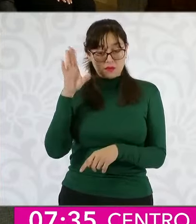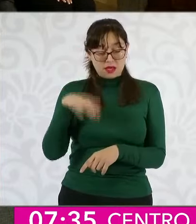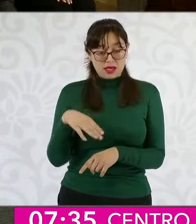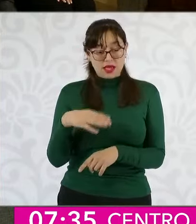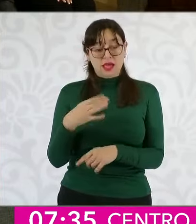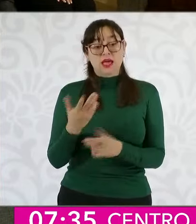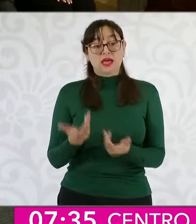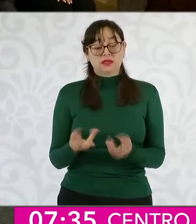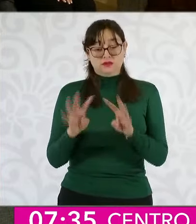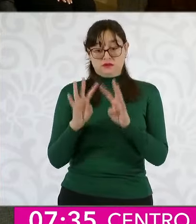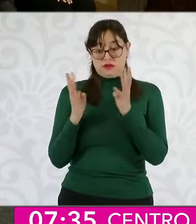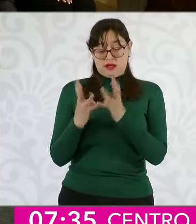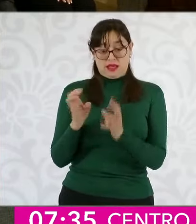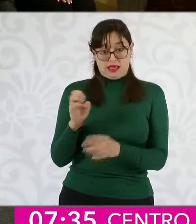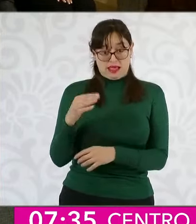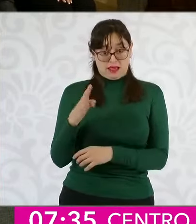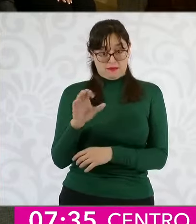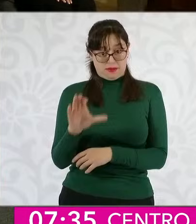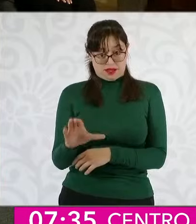de Administración de NEMAC.